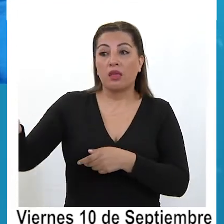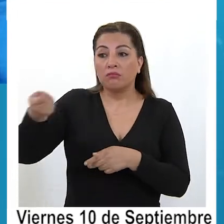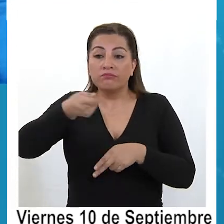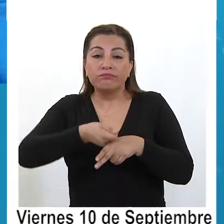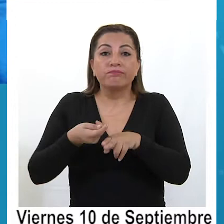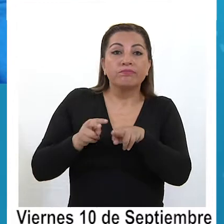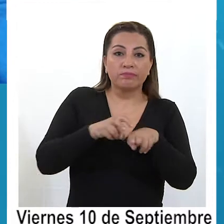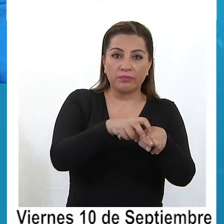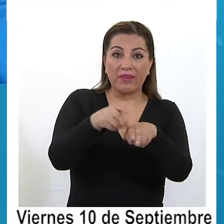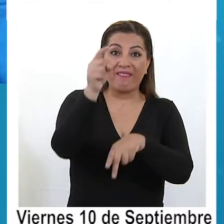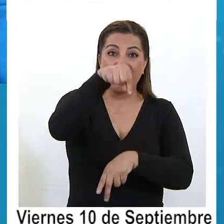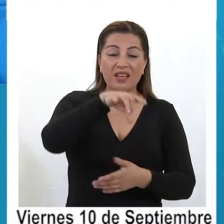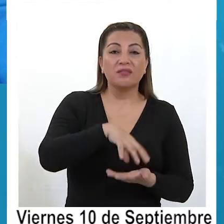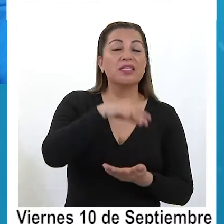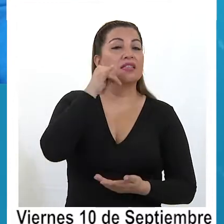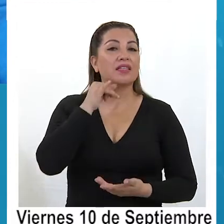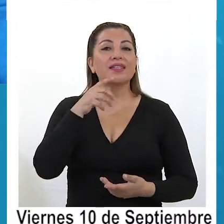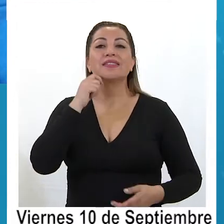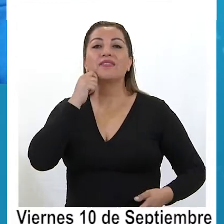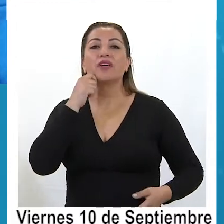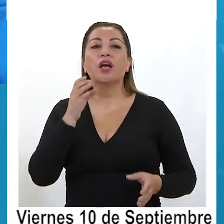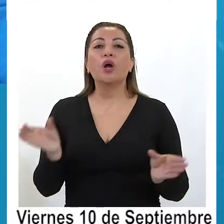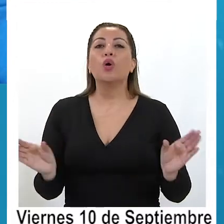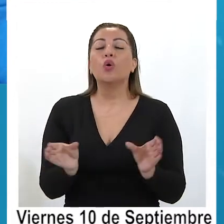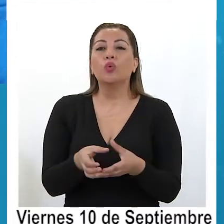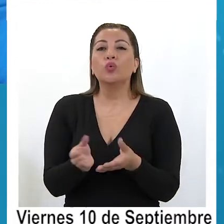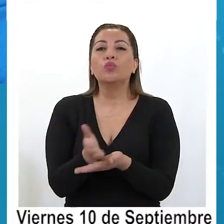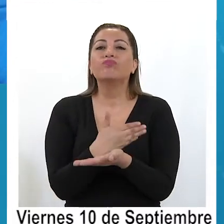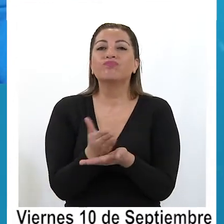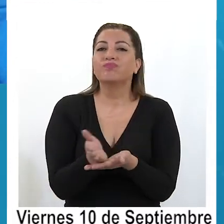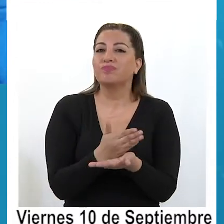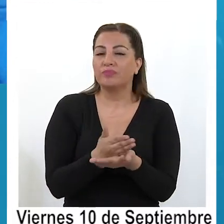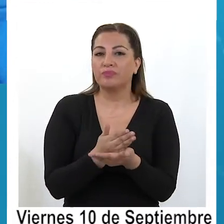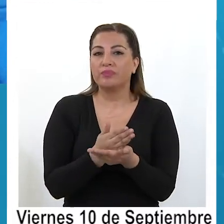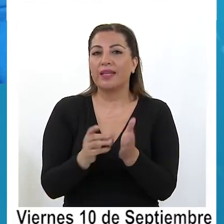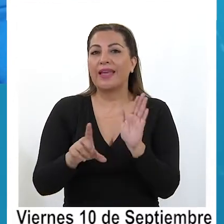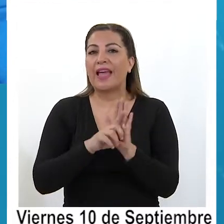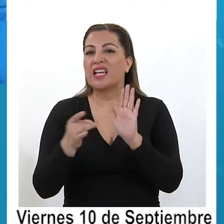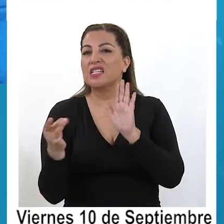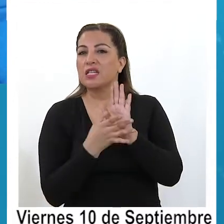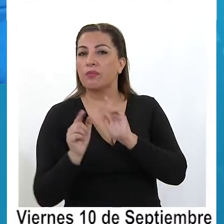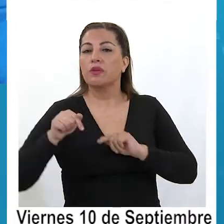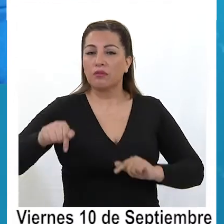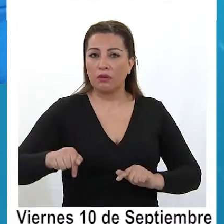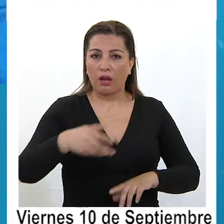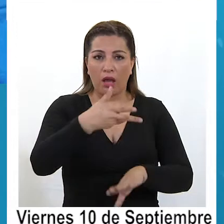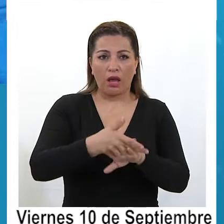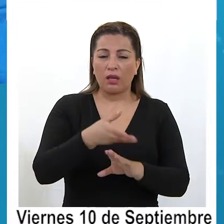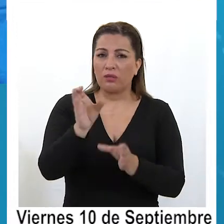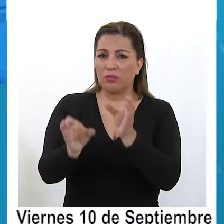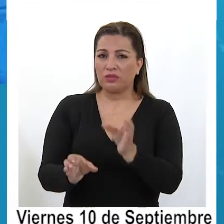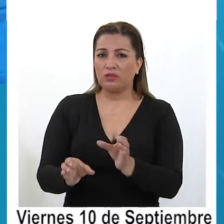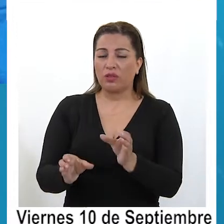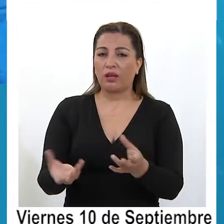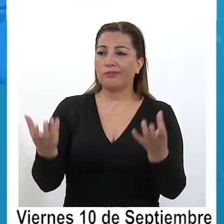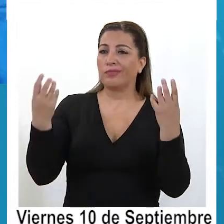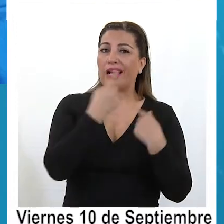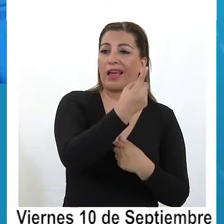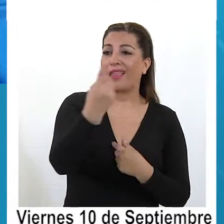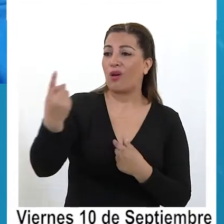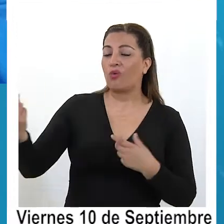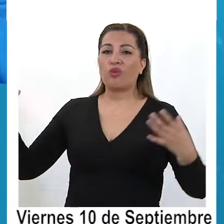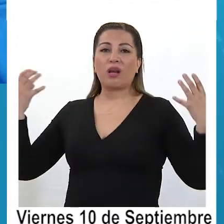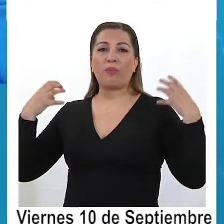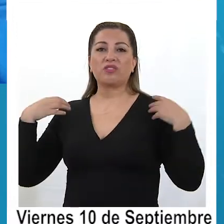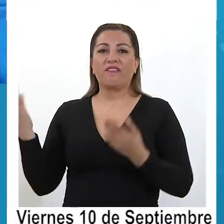traslado, evidentemente nos habla de una organización criminal que está detrás, toda vez que hay una serie de elementos y personas con funciones determinadas, esto a